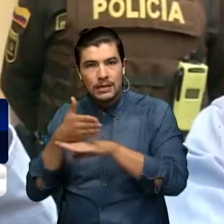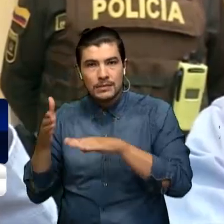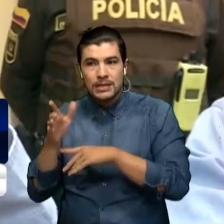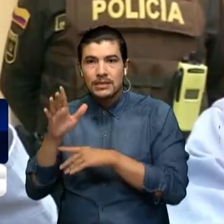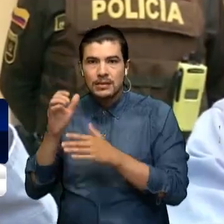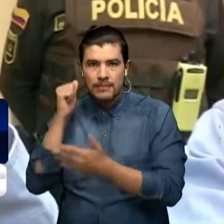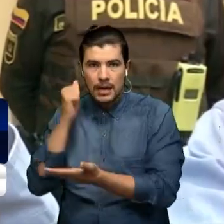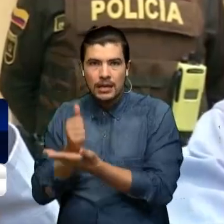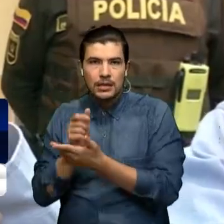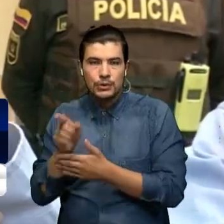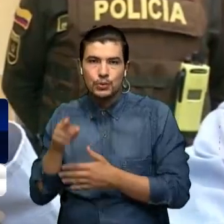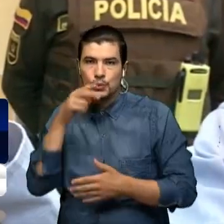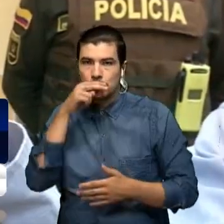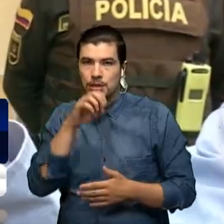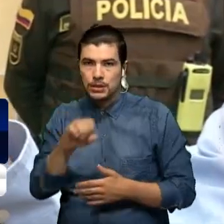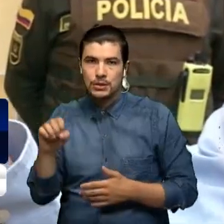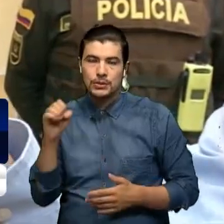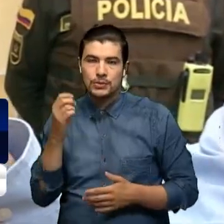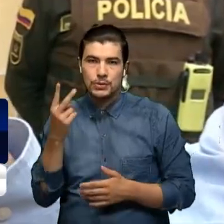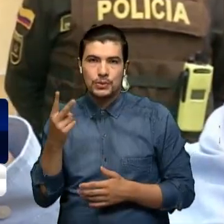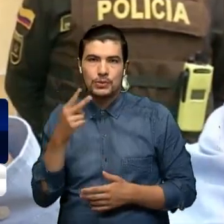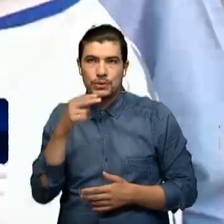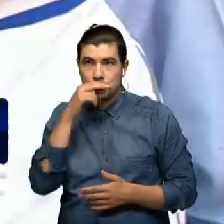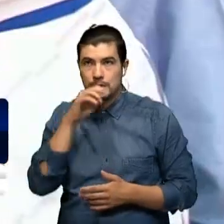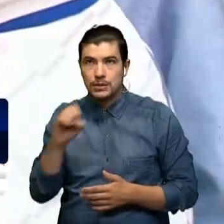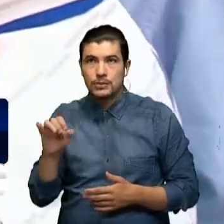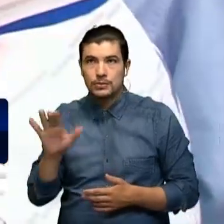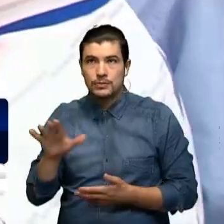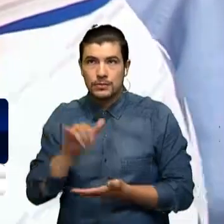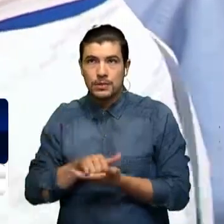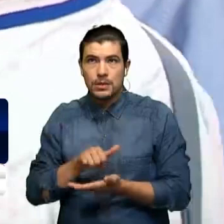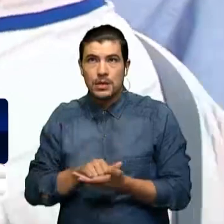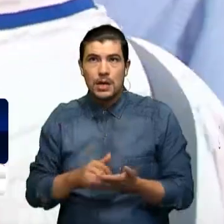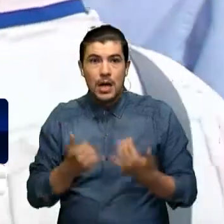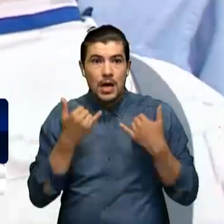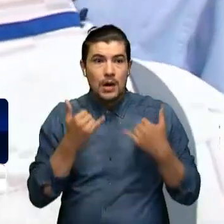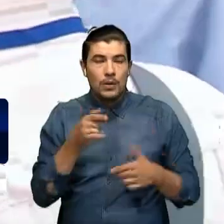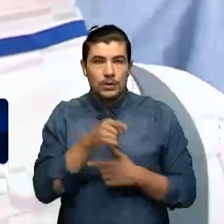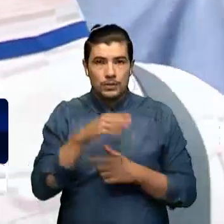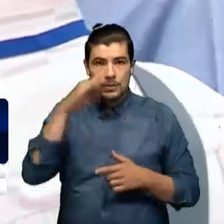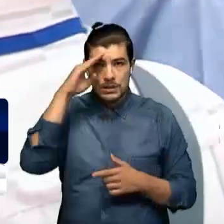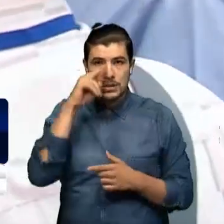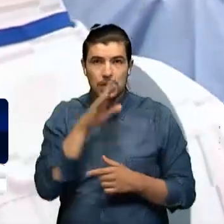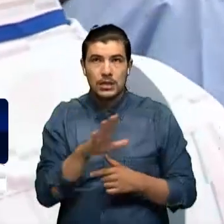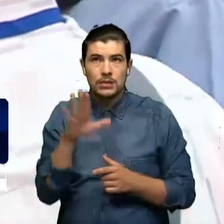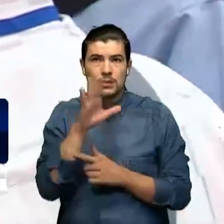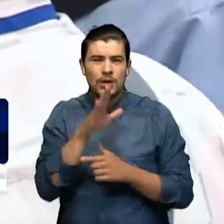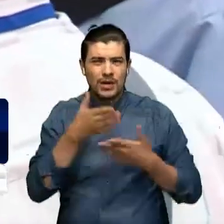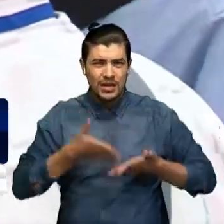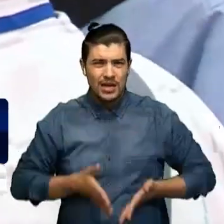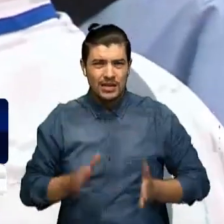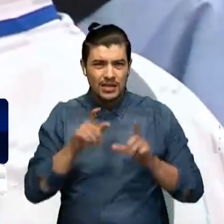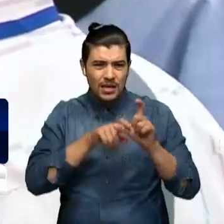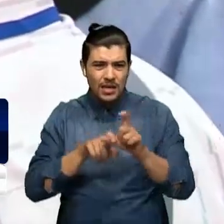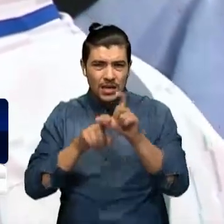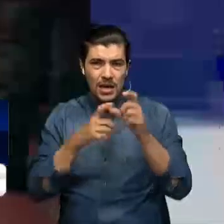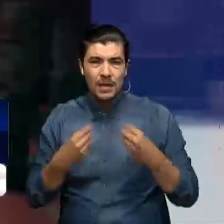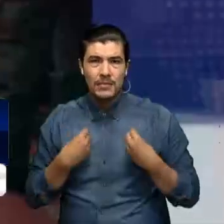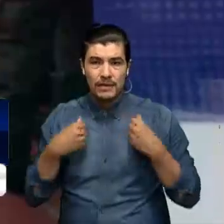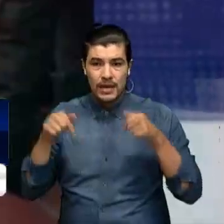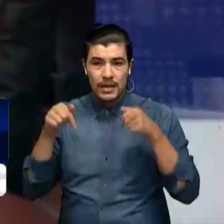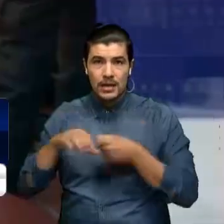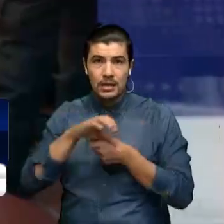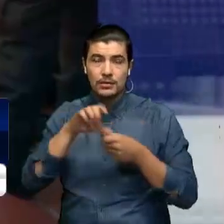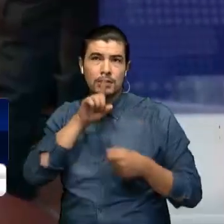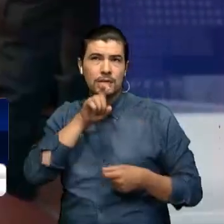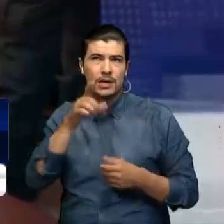quitarle la vida a estos infantes según las autoridades la mujer oriunda de la guajira estaría viviendo en la ciudad hace